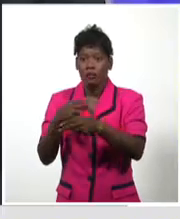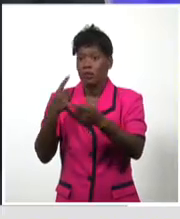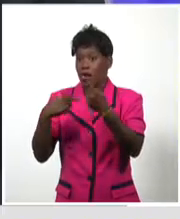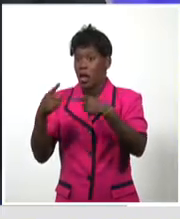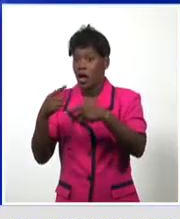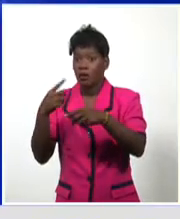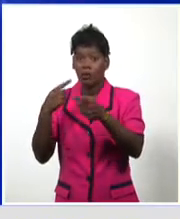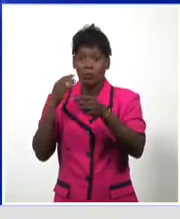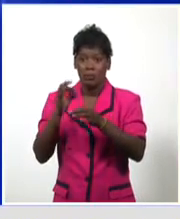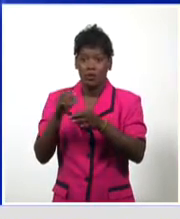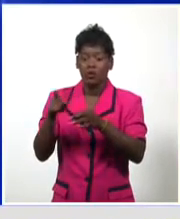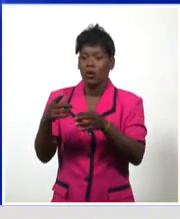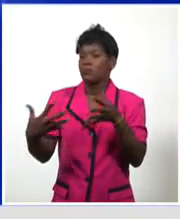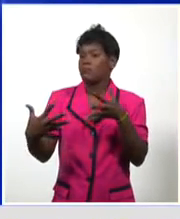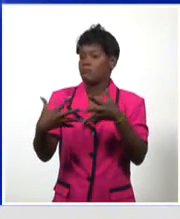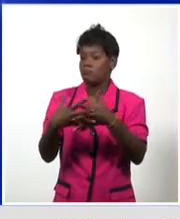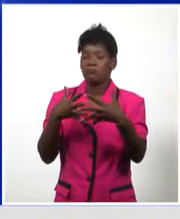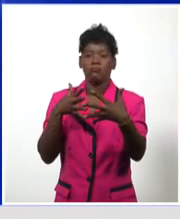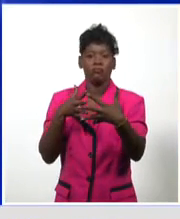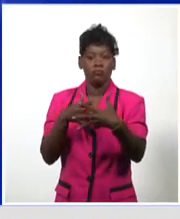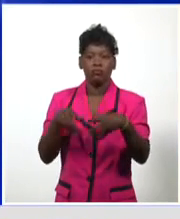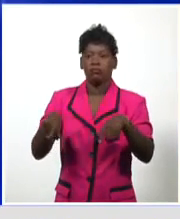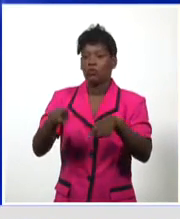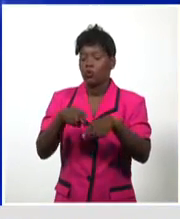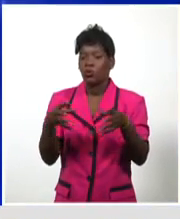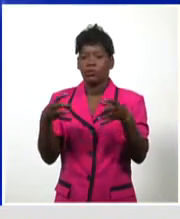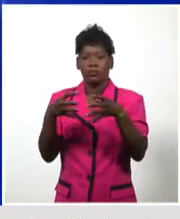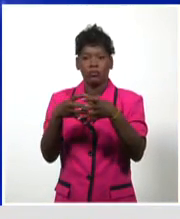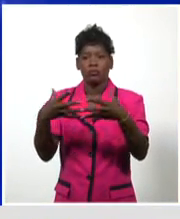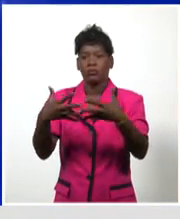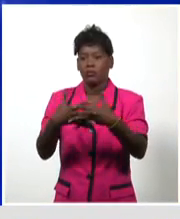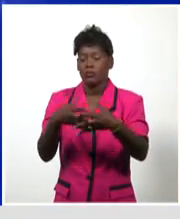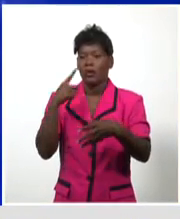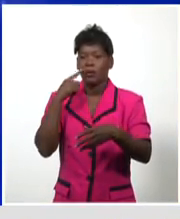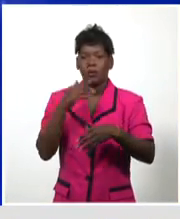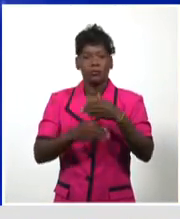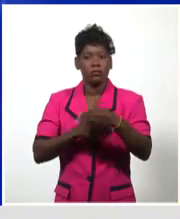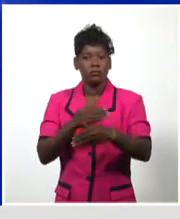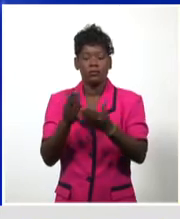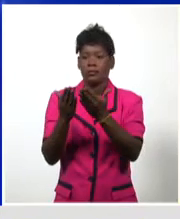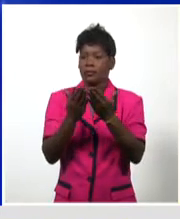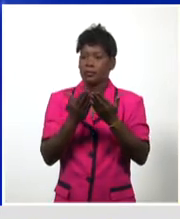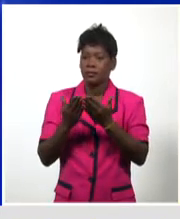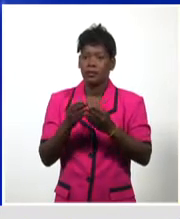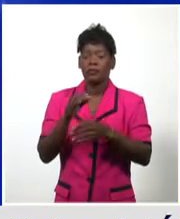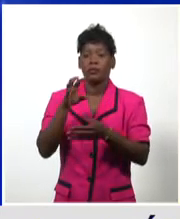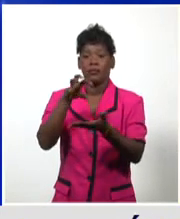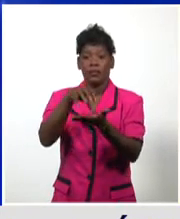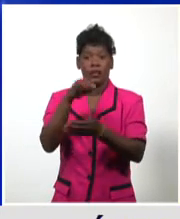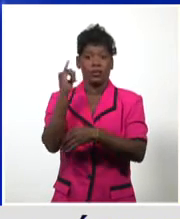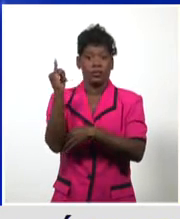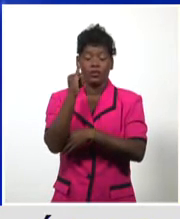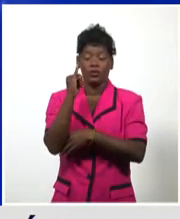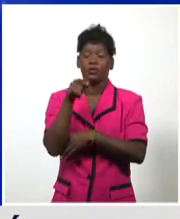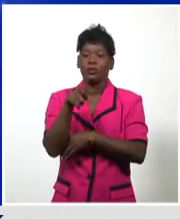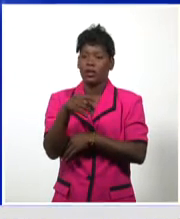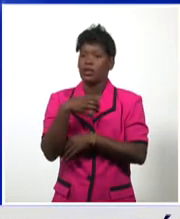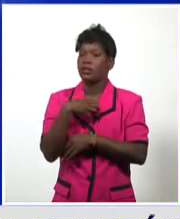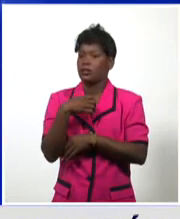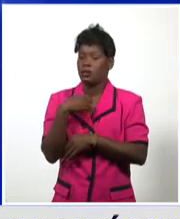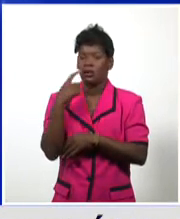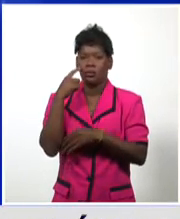origen sanitario y que también la Agencia de Medio Ambiente nuestra pues los encamina, los convoca, y el Instituto de Meteorología tiene también una participación